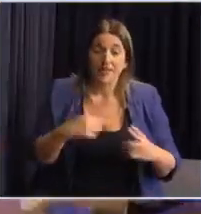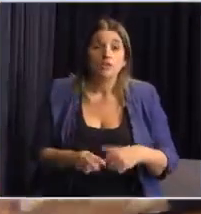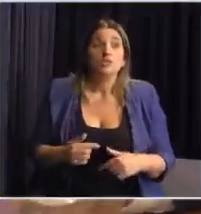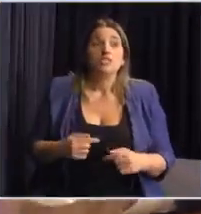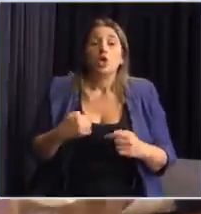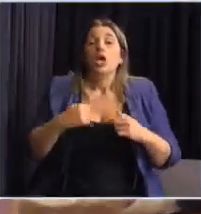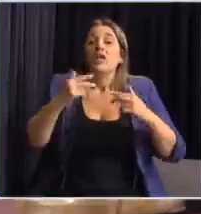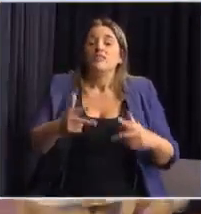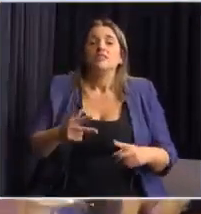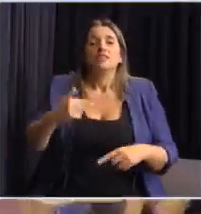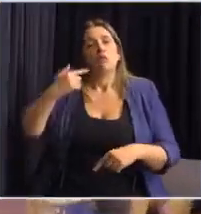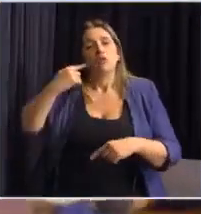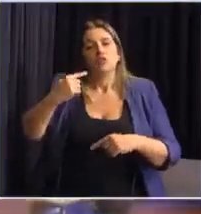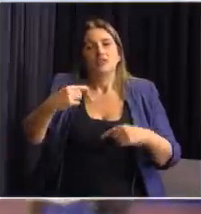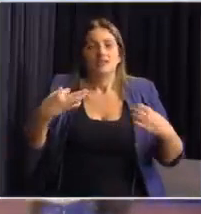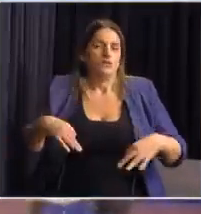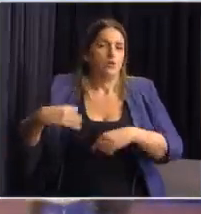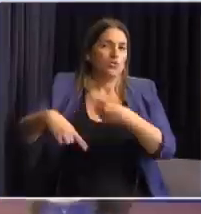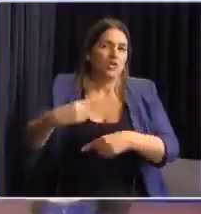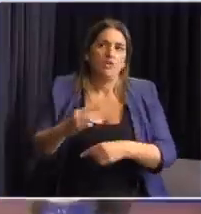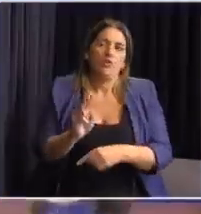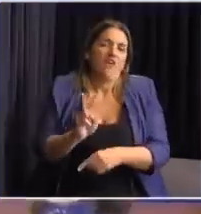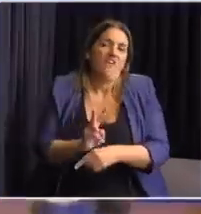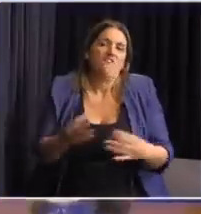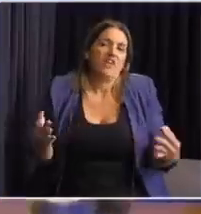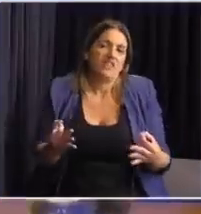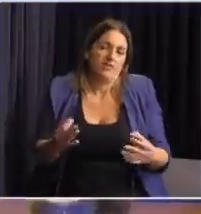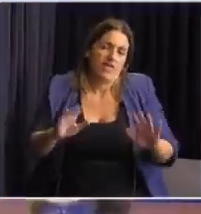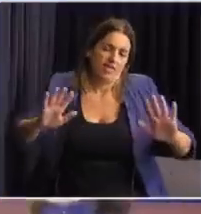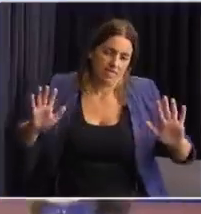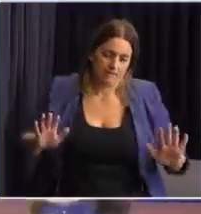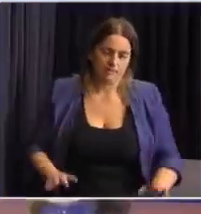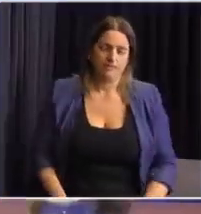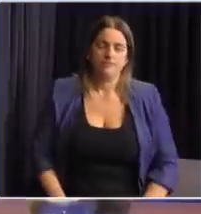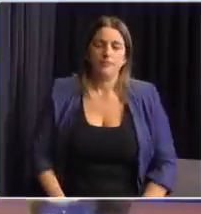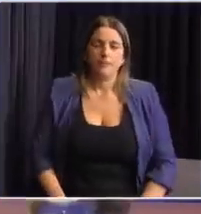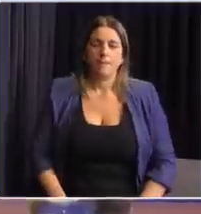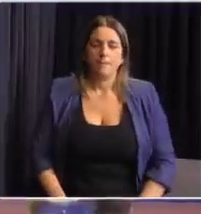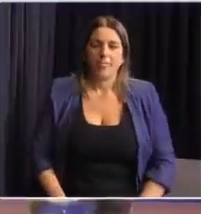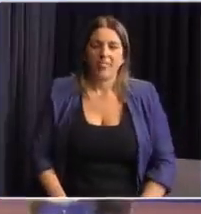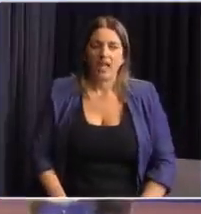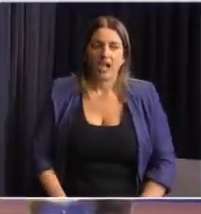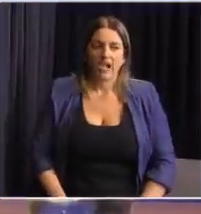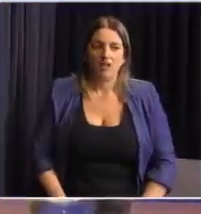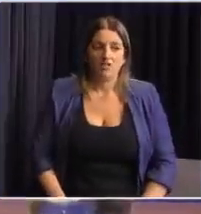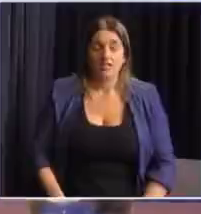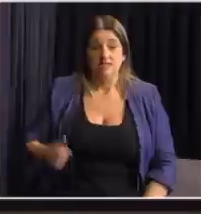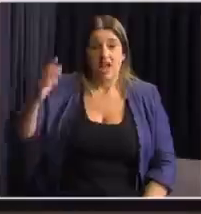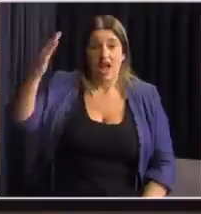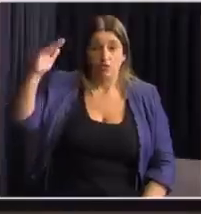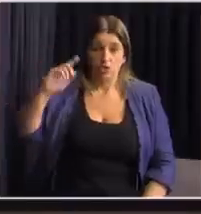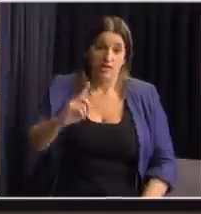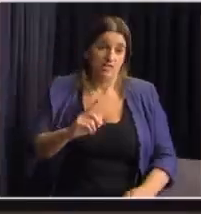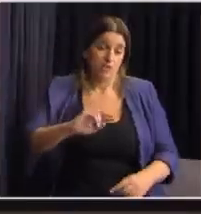lo que se llama el seguimiento de efectividad. Ya no es un tema de eficacia, es un tema de efectividad. Las